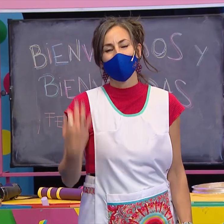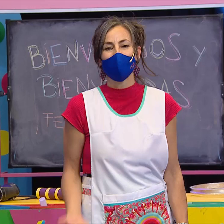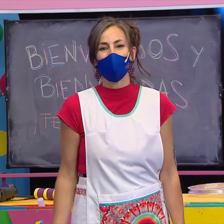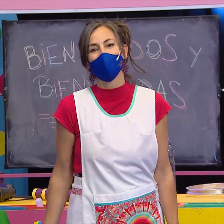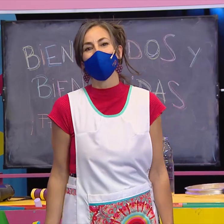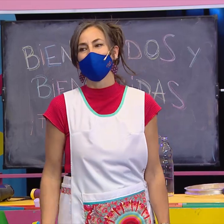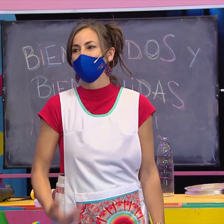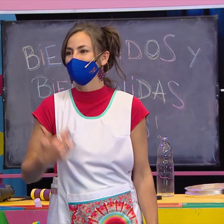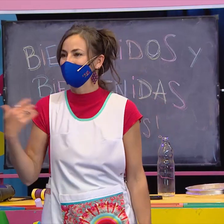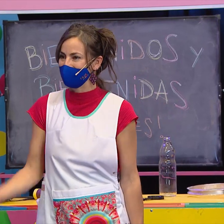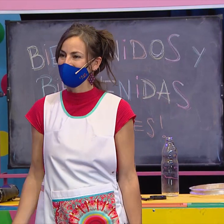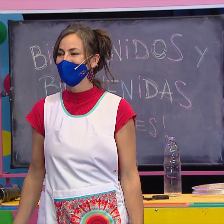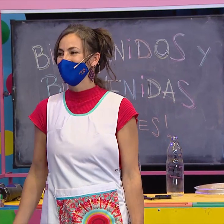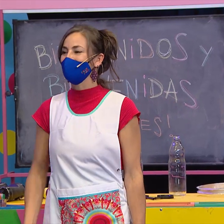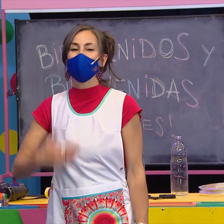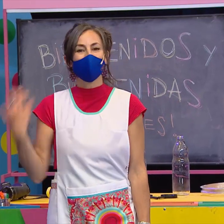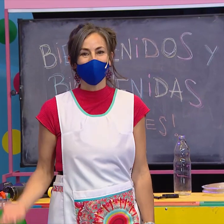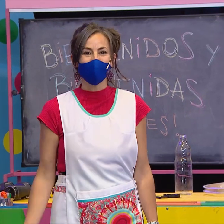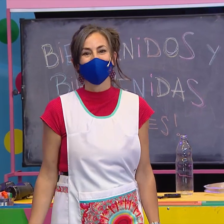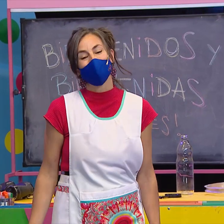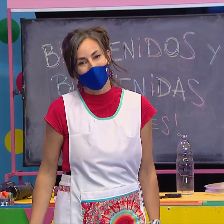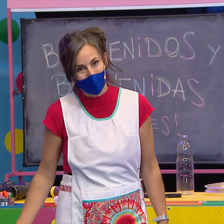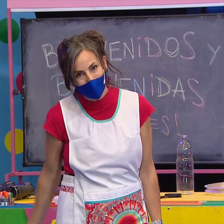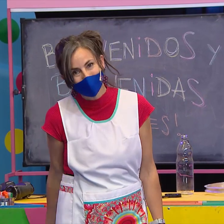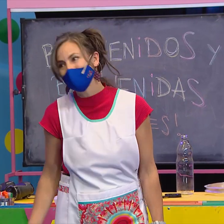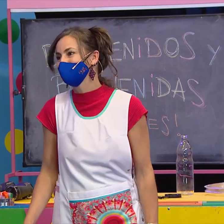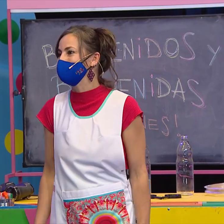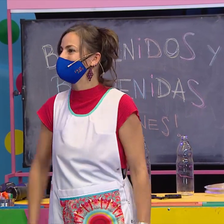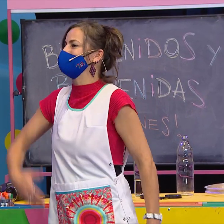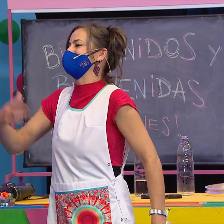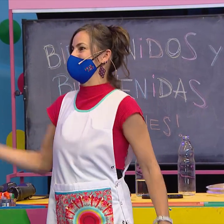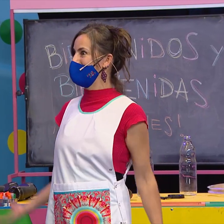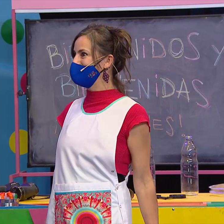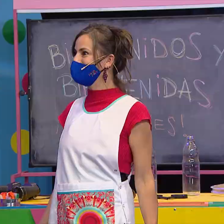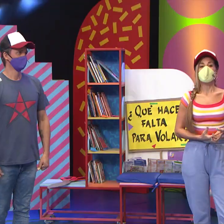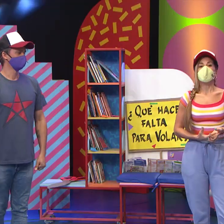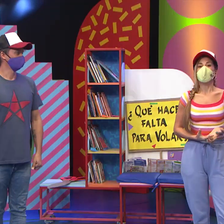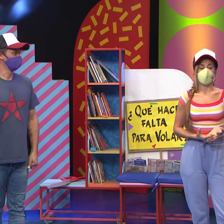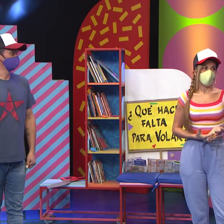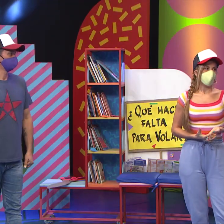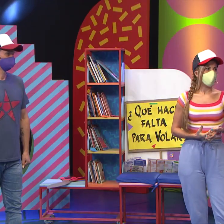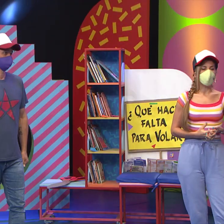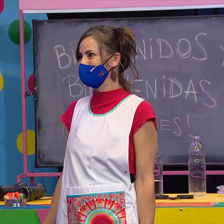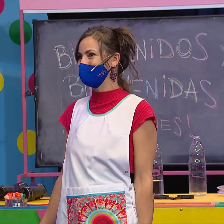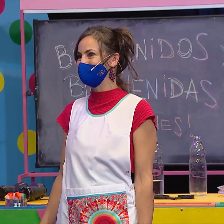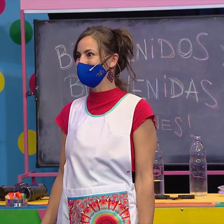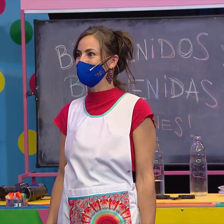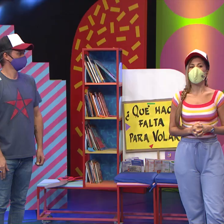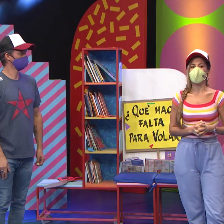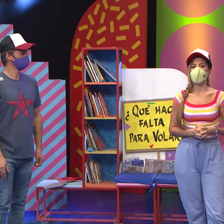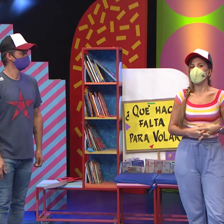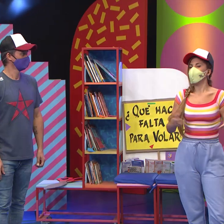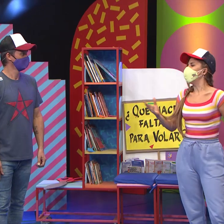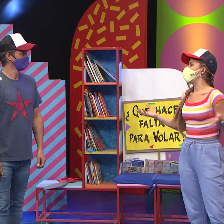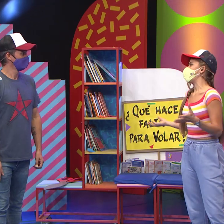que nos sigamos cuidando para poder seguir disfrutando de estos días juntos, empezando esta semana, sí, que se viene con todo, con todo, ¿no es cierto?